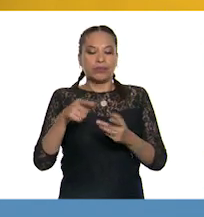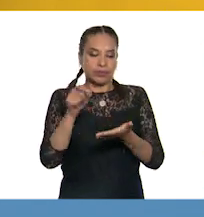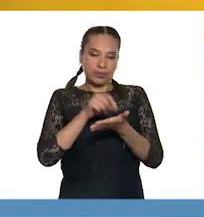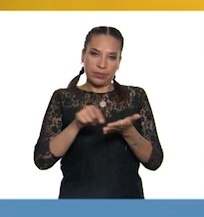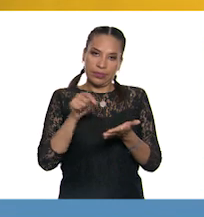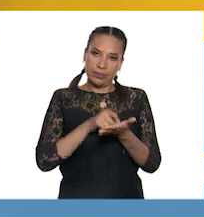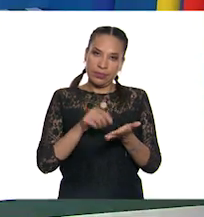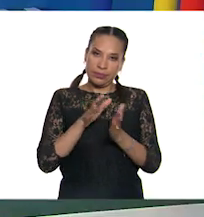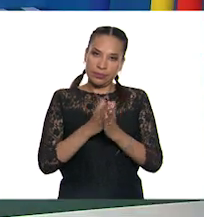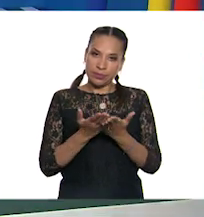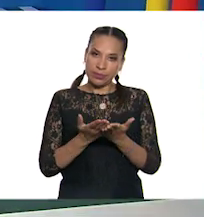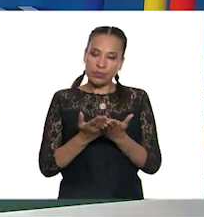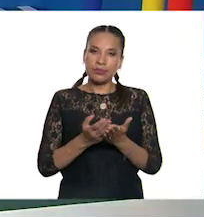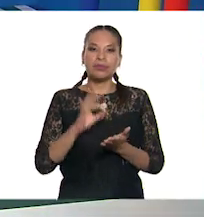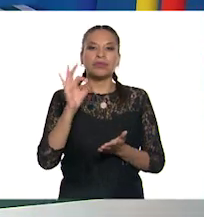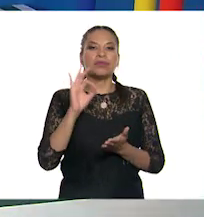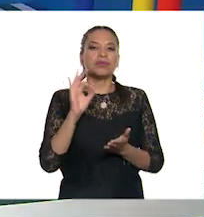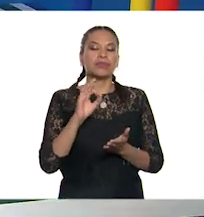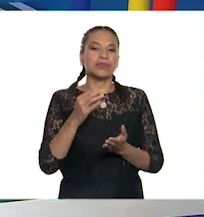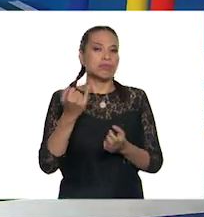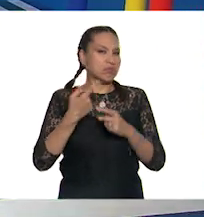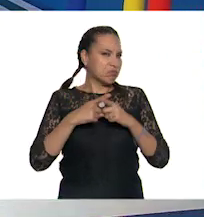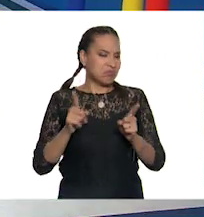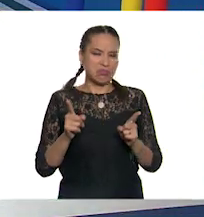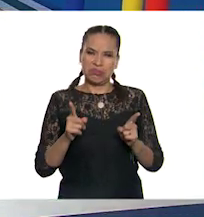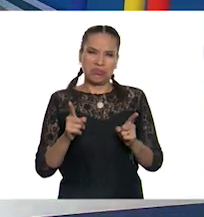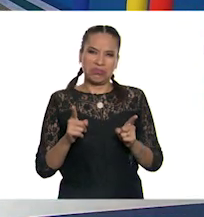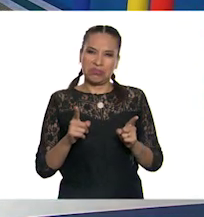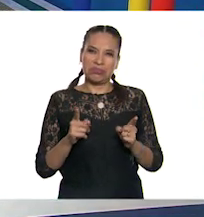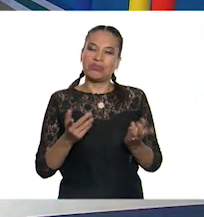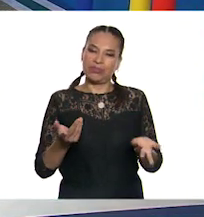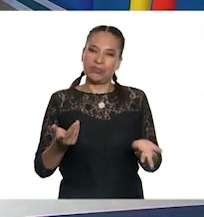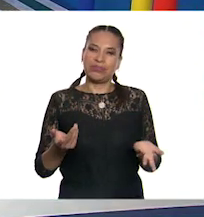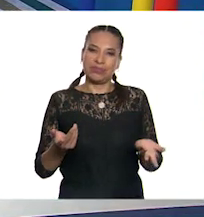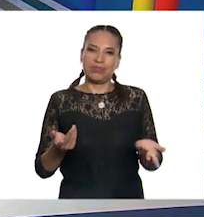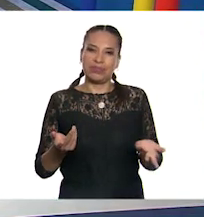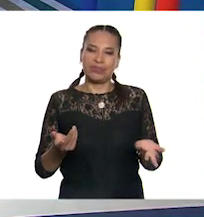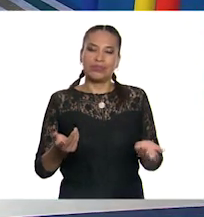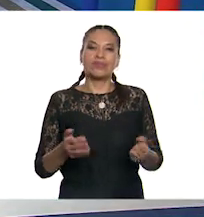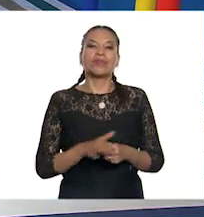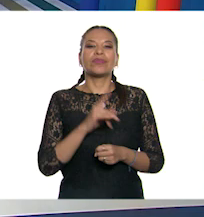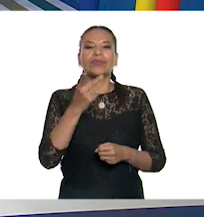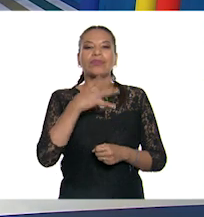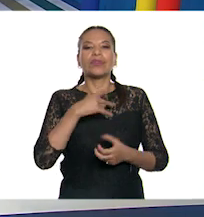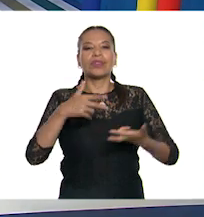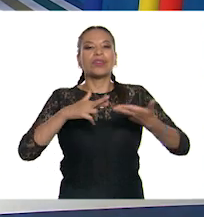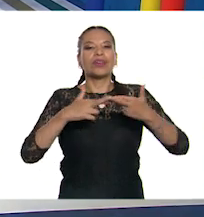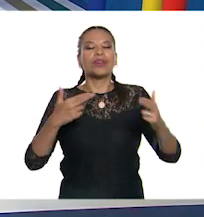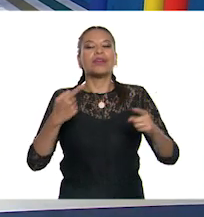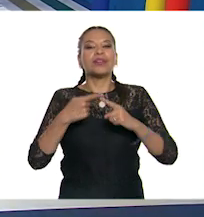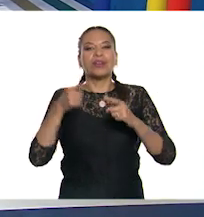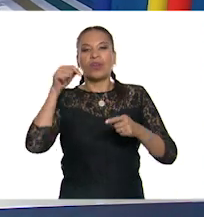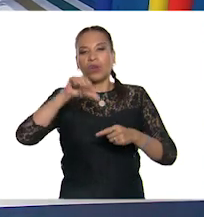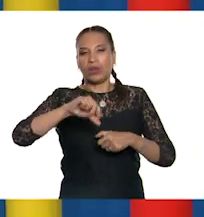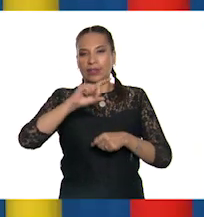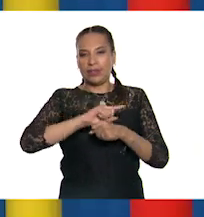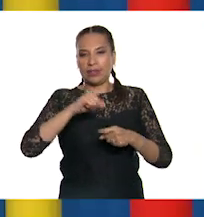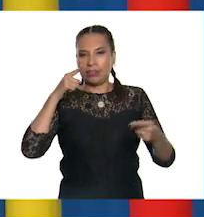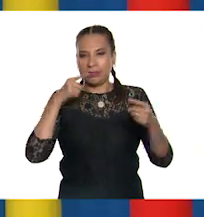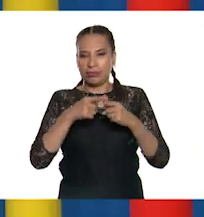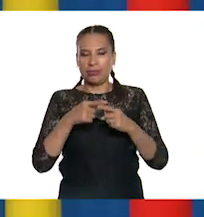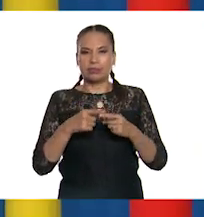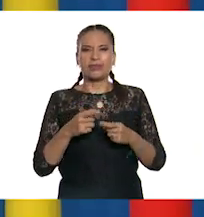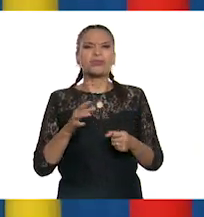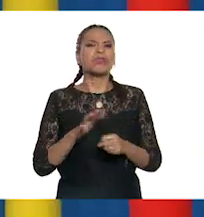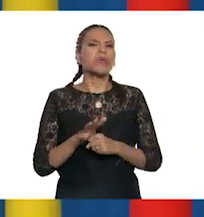literatura? Quizá de manera no tan diferente. Así es. Y esto se vincula con el reto del día de hoy. ¿Ah,